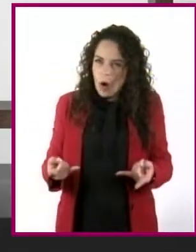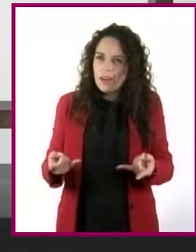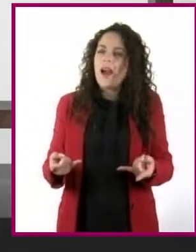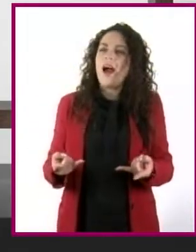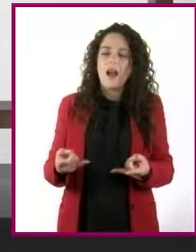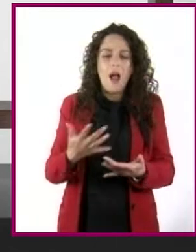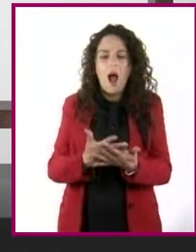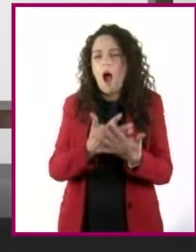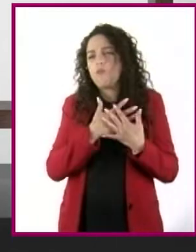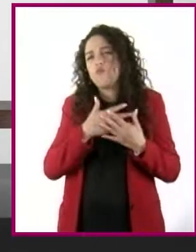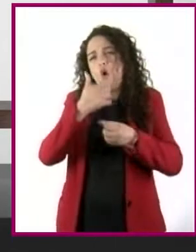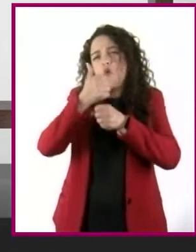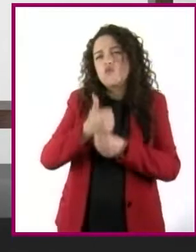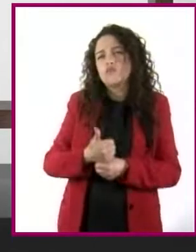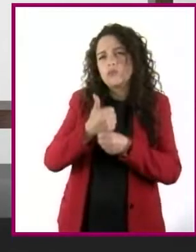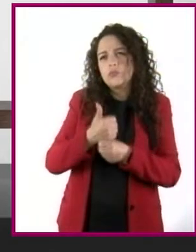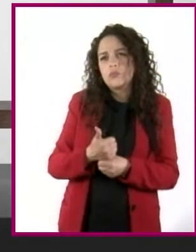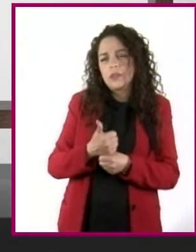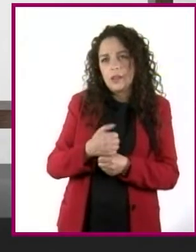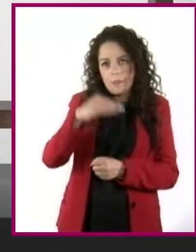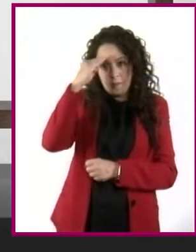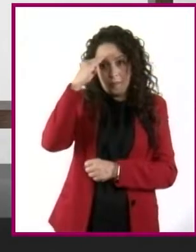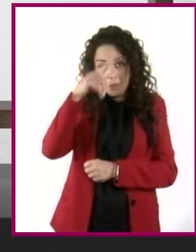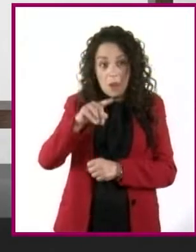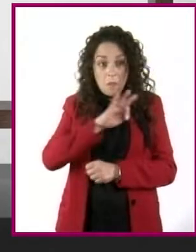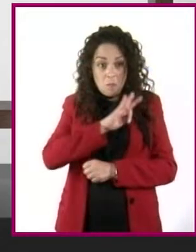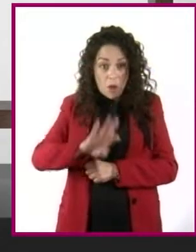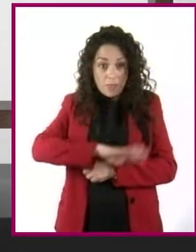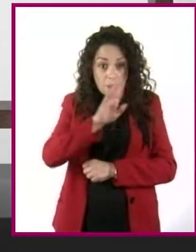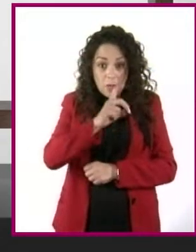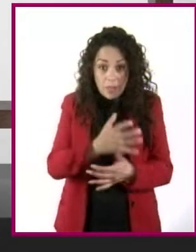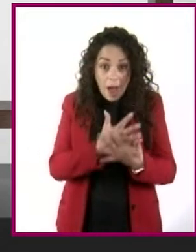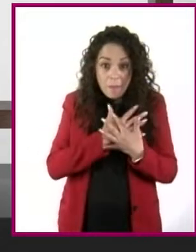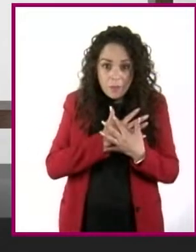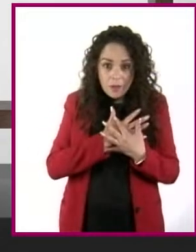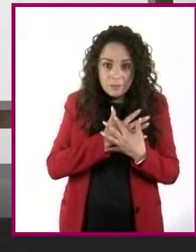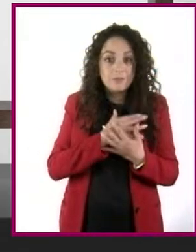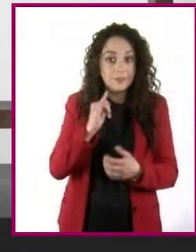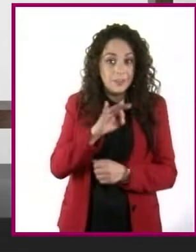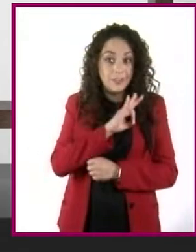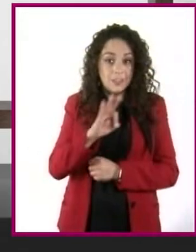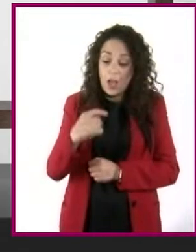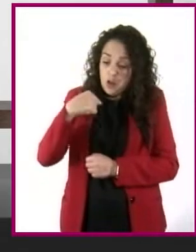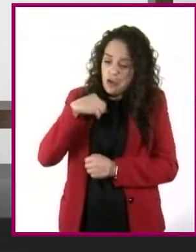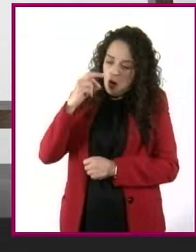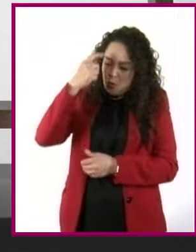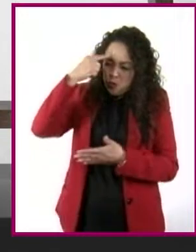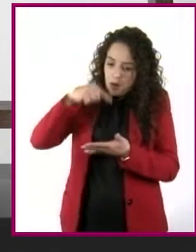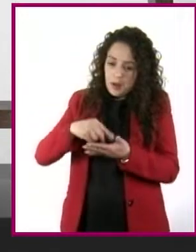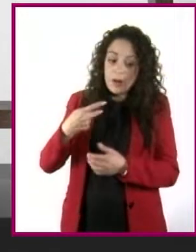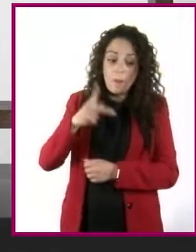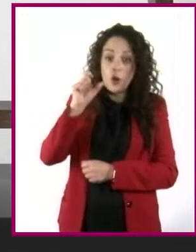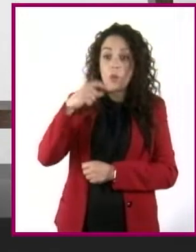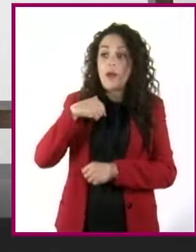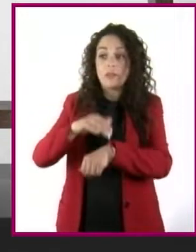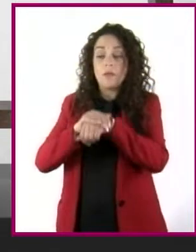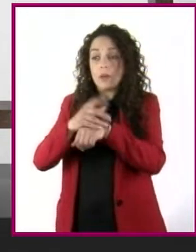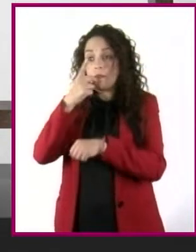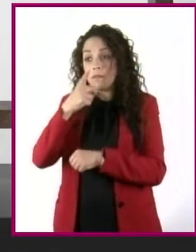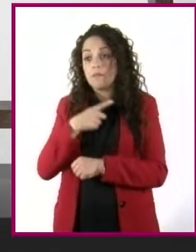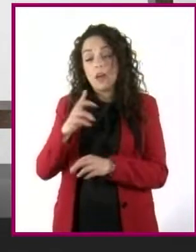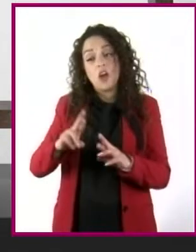amores? Honestamente yo no, pero de ahora en adelante tomaré más en serio a mis amigas y amigos cuando me cuenten que les han roto el